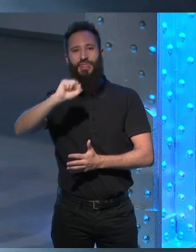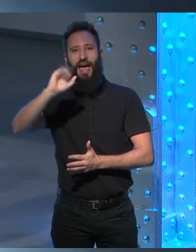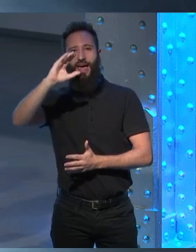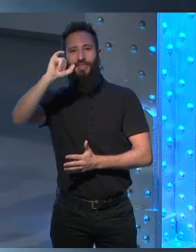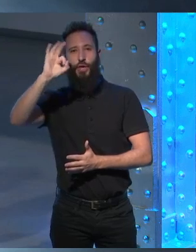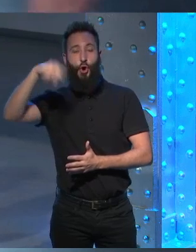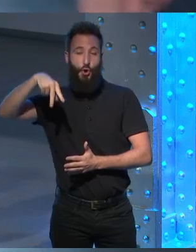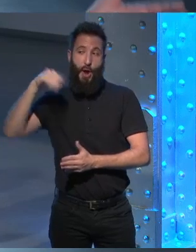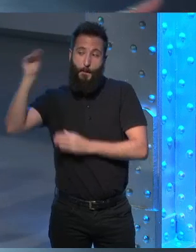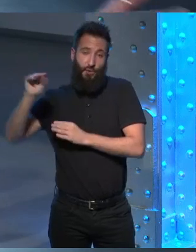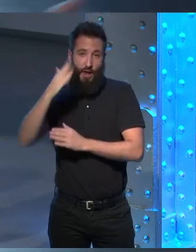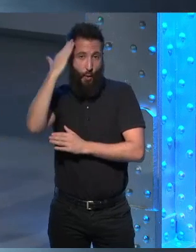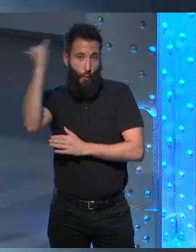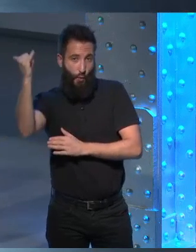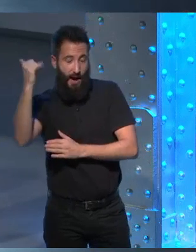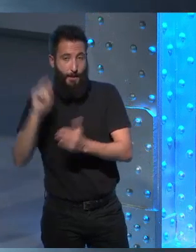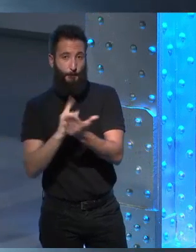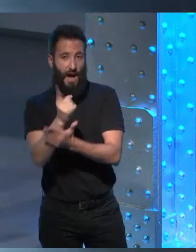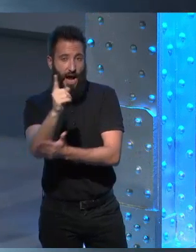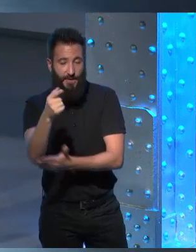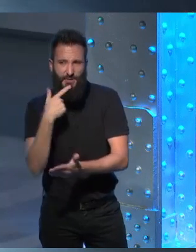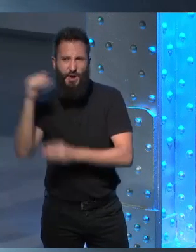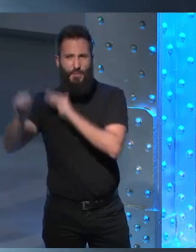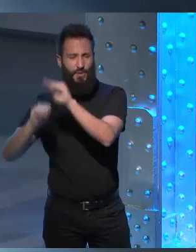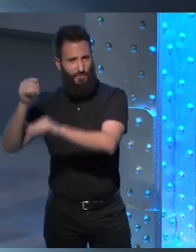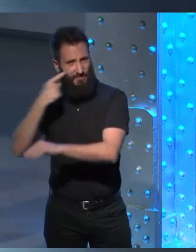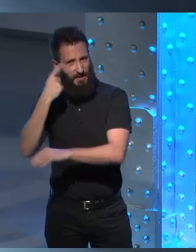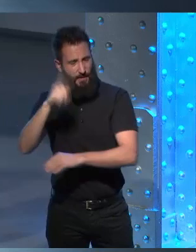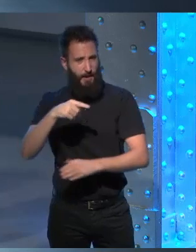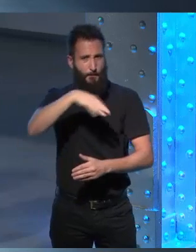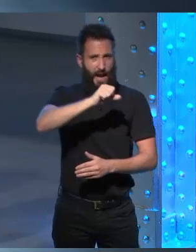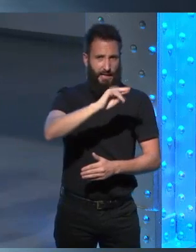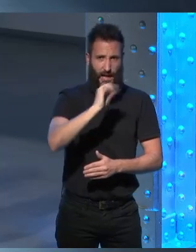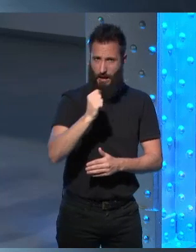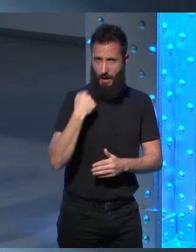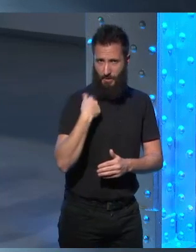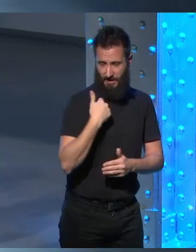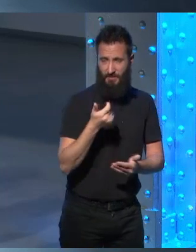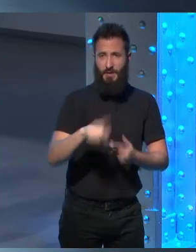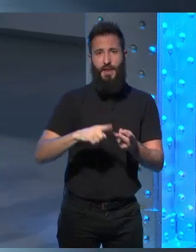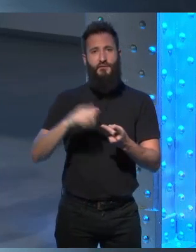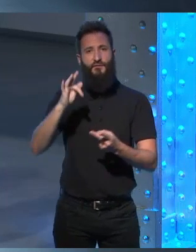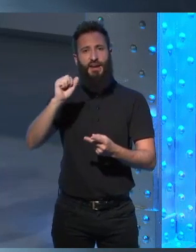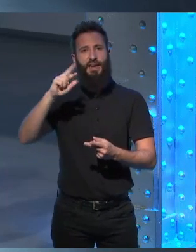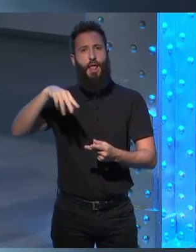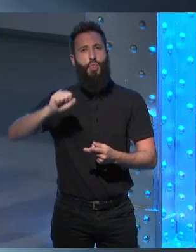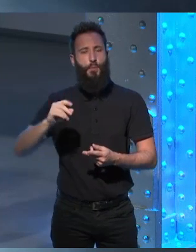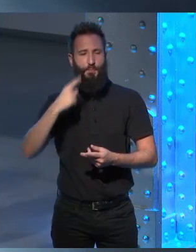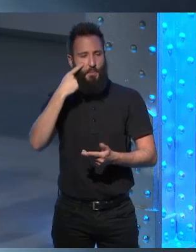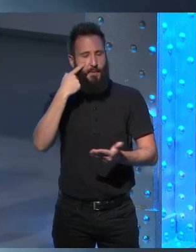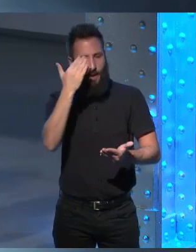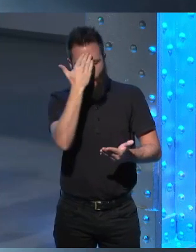que en el caso que es extensible a Marta y supongo que Fernando también querrá decir algo. Así que, Bruno. Que ¿cómo lo